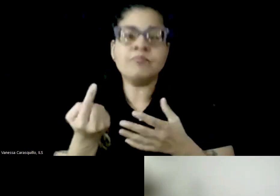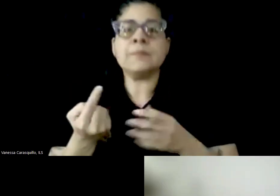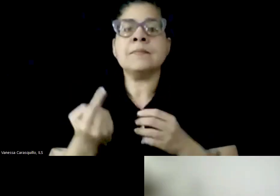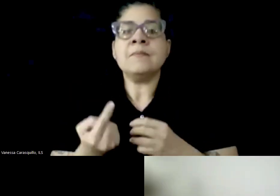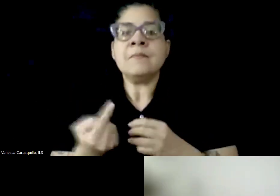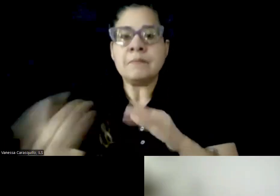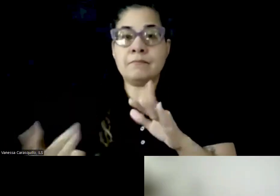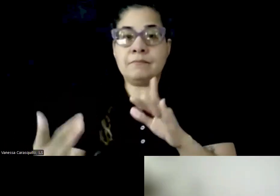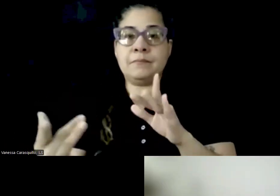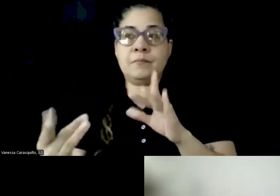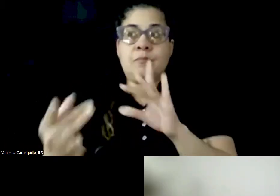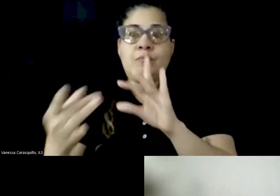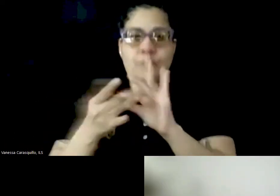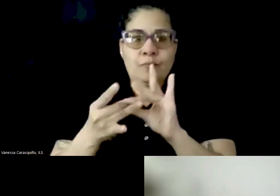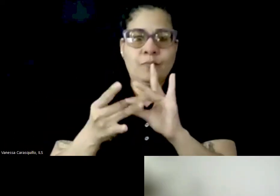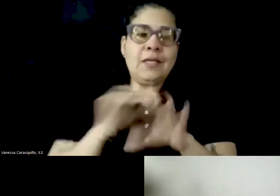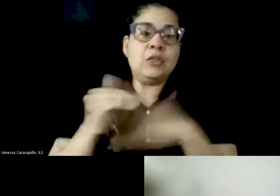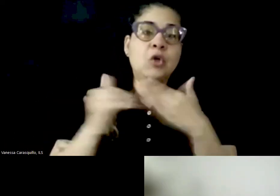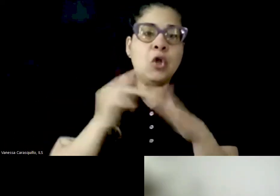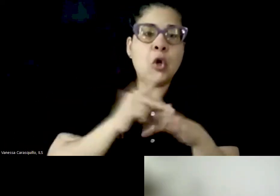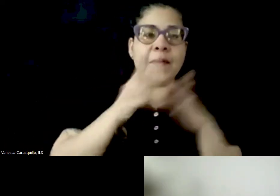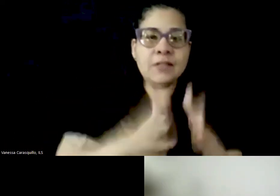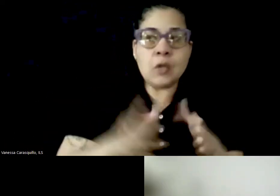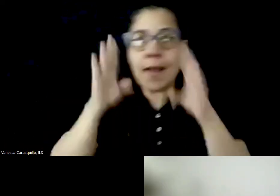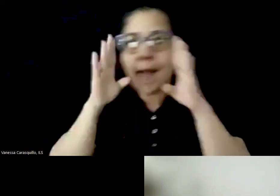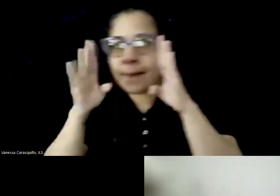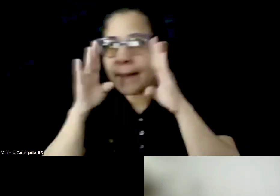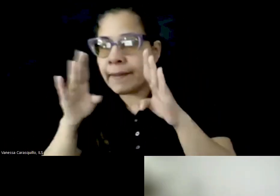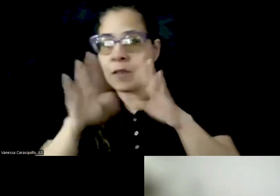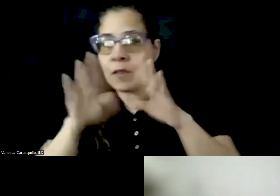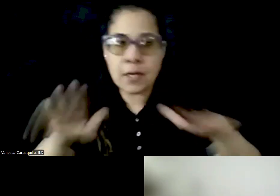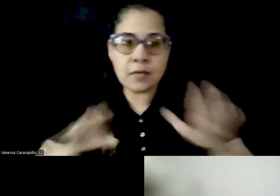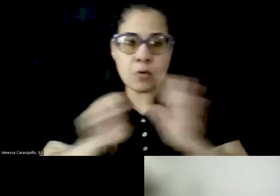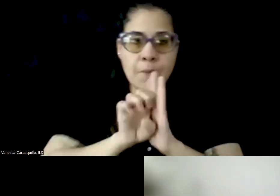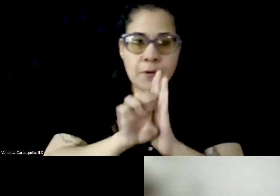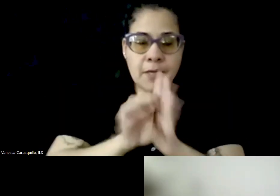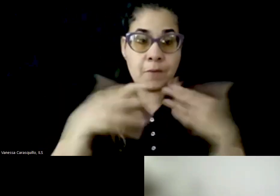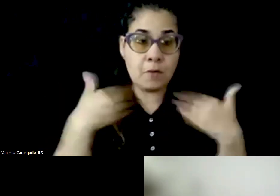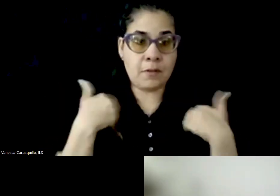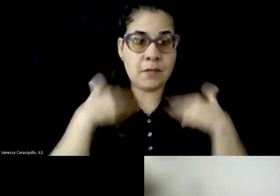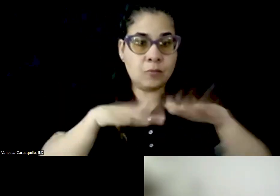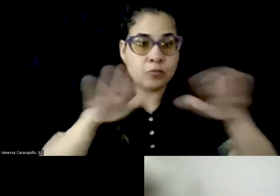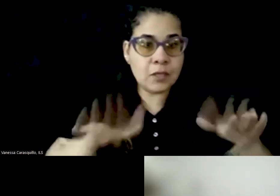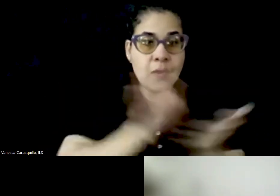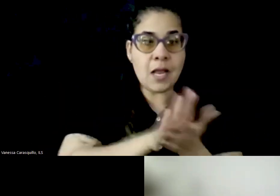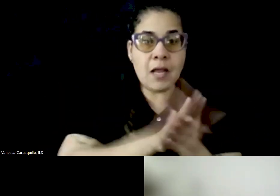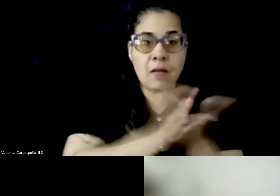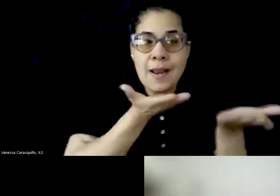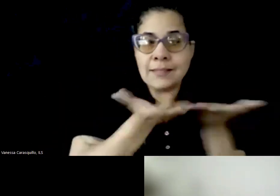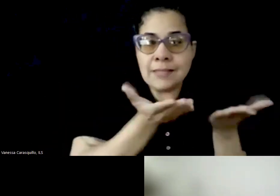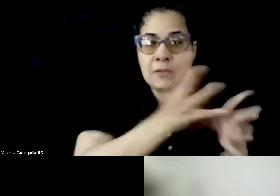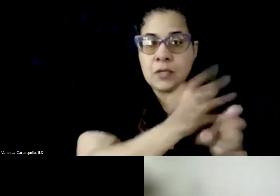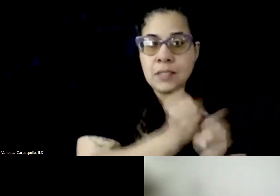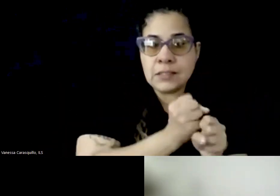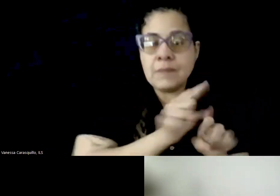los profesionales que están atendiendo a ese niño. Por ejemplo, si tenemos un niño que recibe unos servicios en la escuela, pero adicional a eso recibe